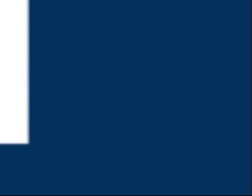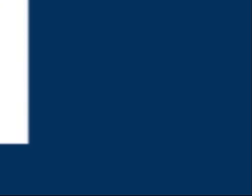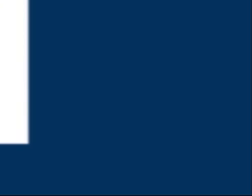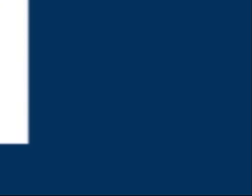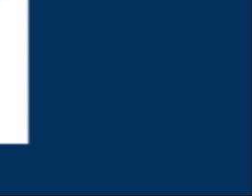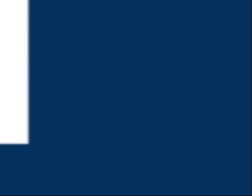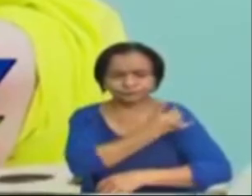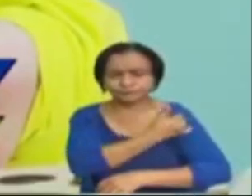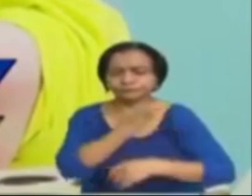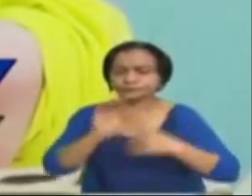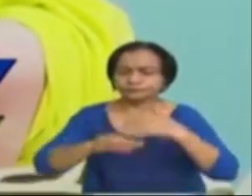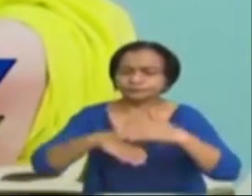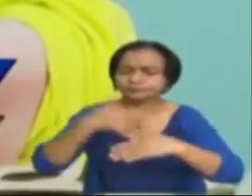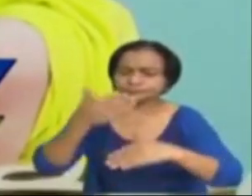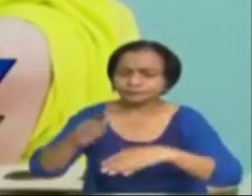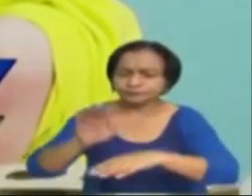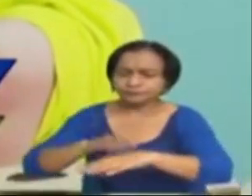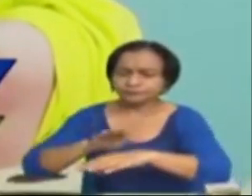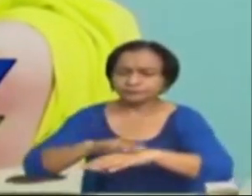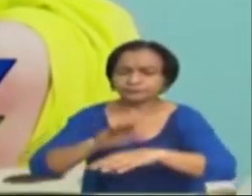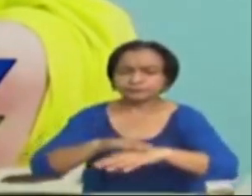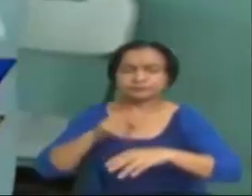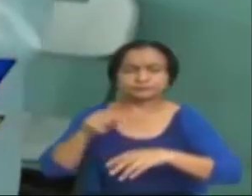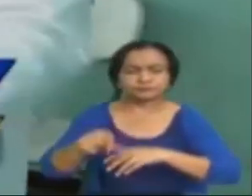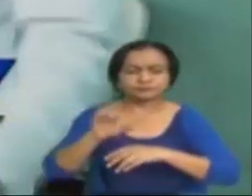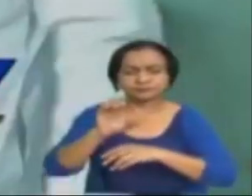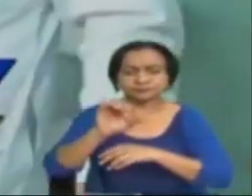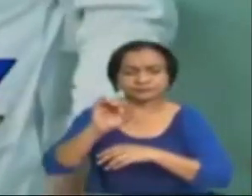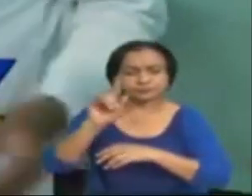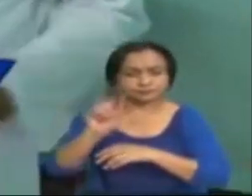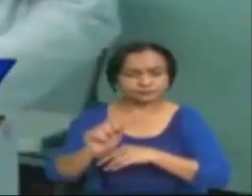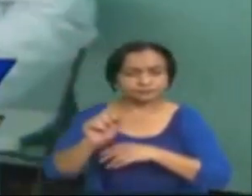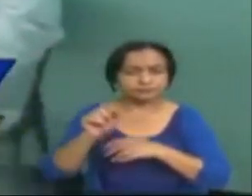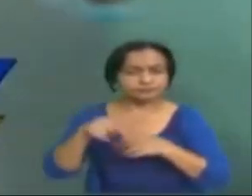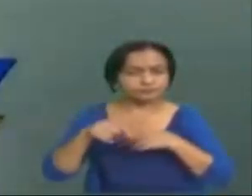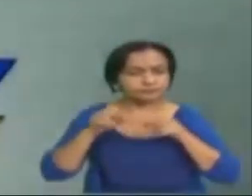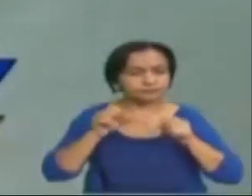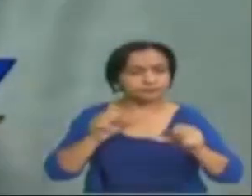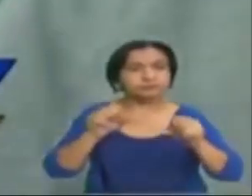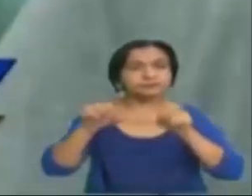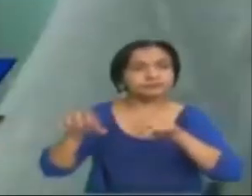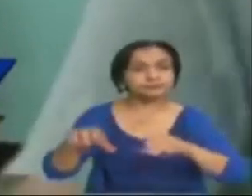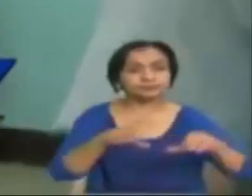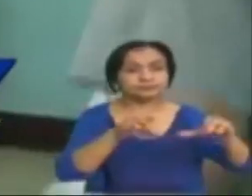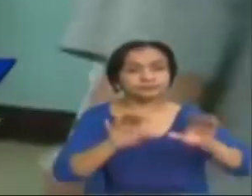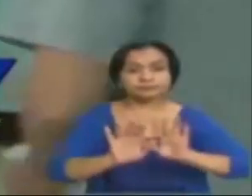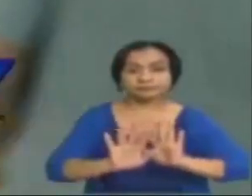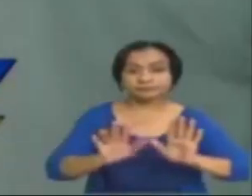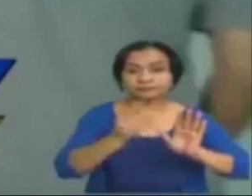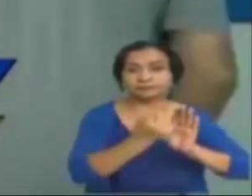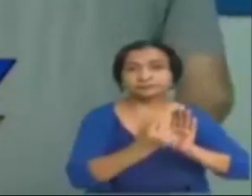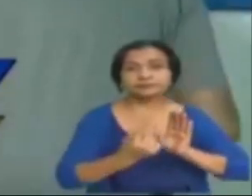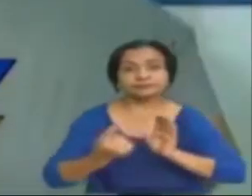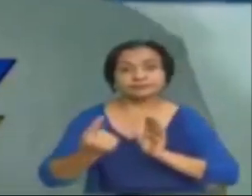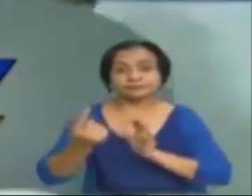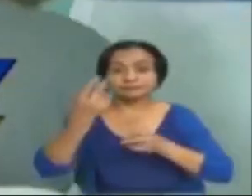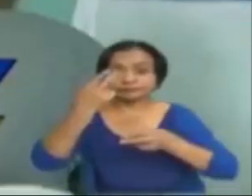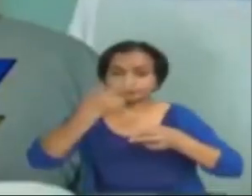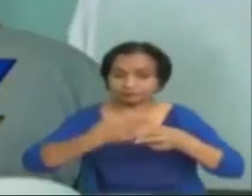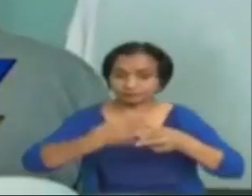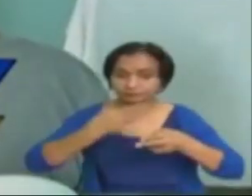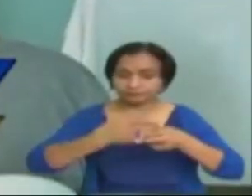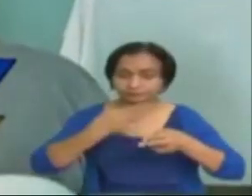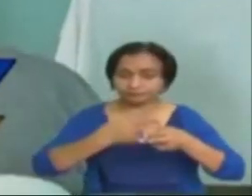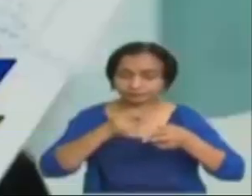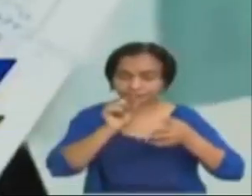Bonanza, en Mulucucú, también en Paiwa, también en otro centro de Mulucucú, todos por